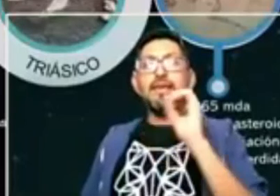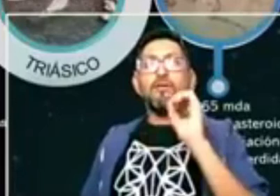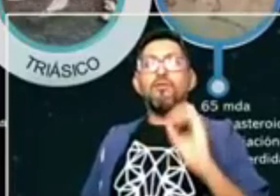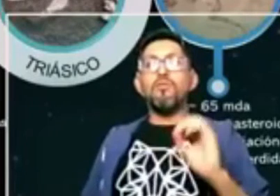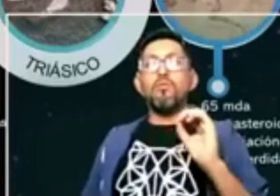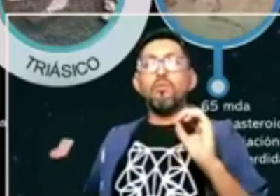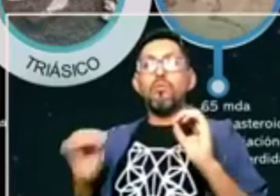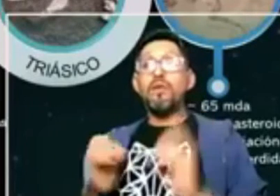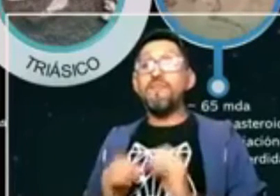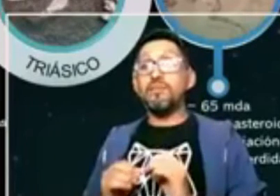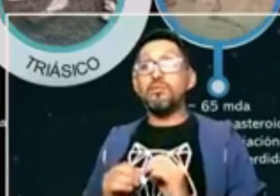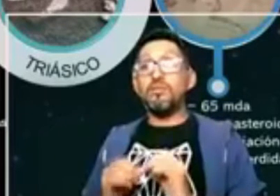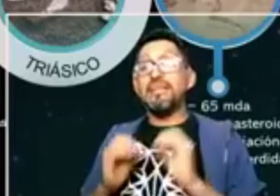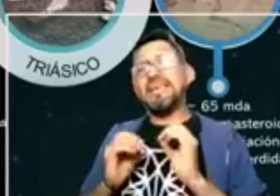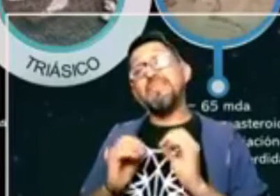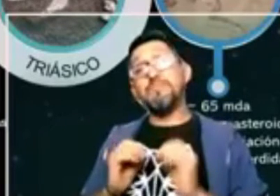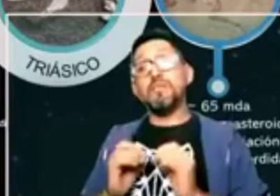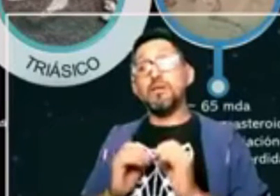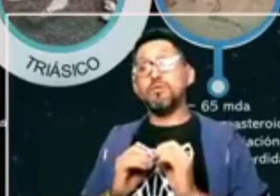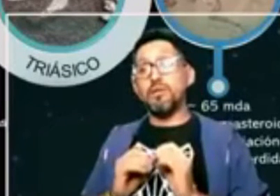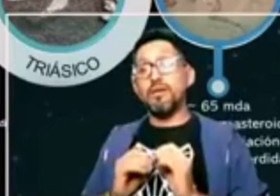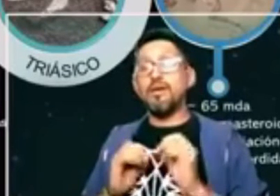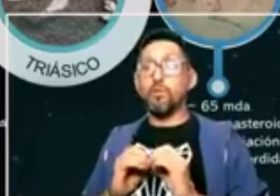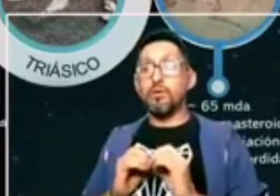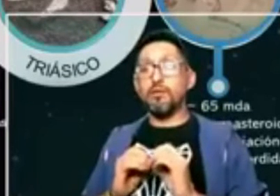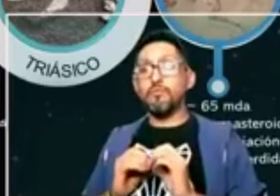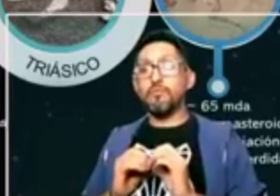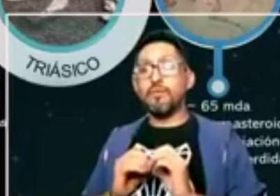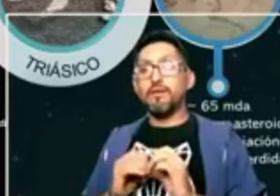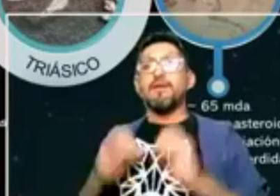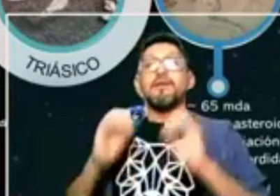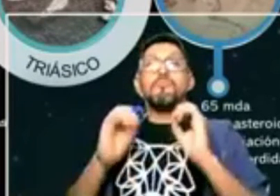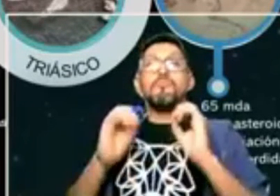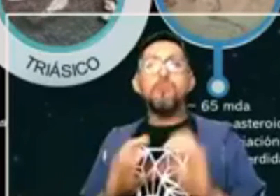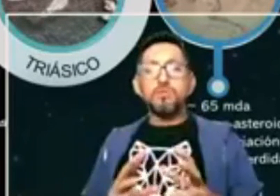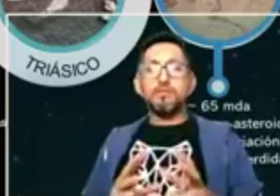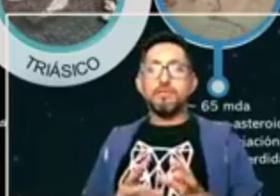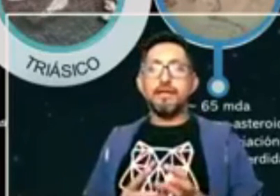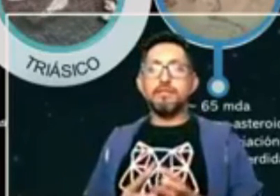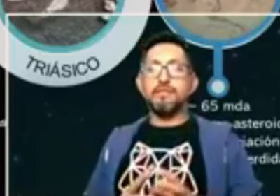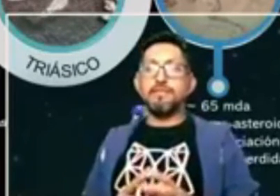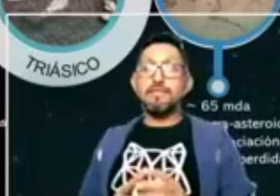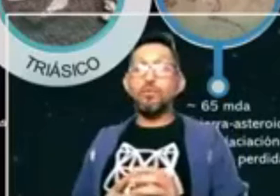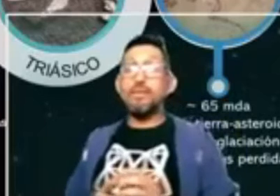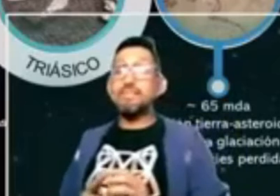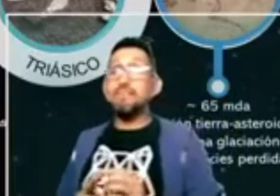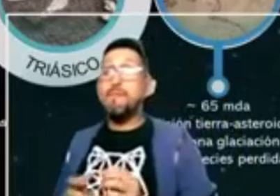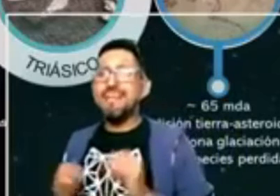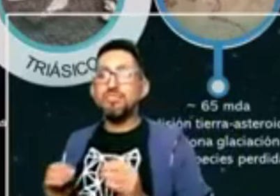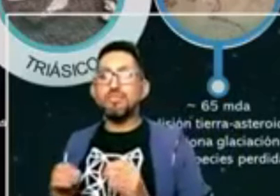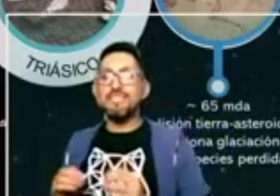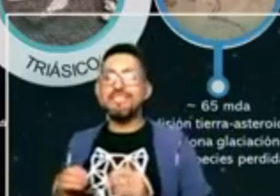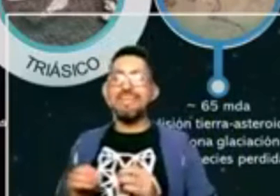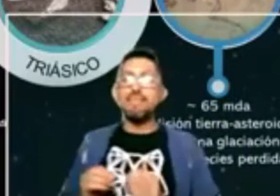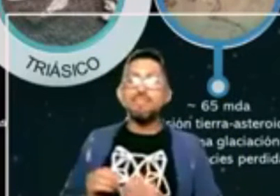y con un efecto del que debemos darnos cuenta que ha ocurrido. Muchos de los negacionistas, una de las